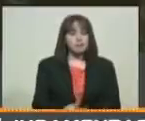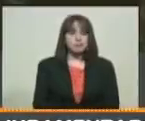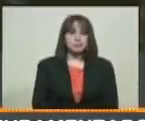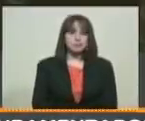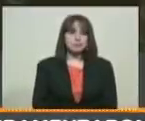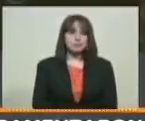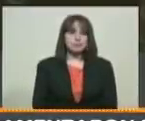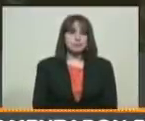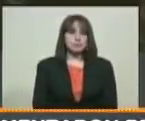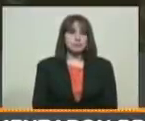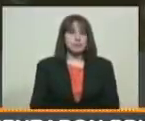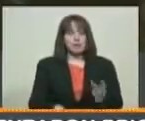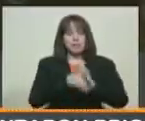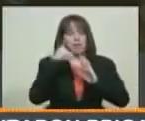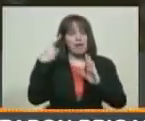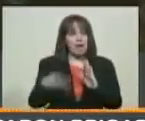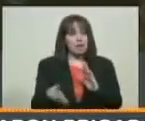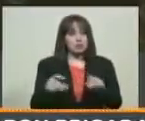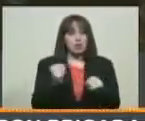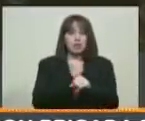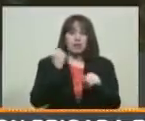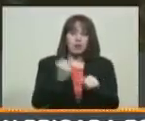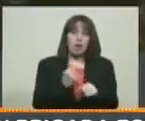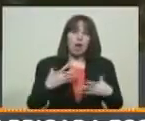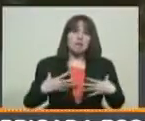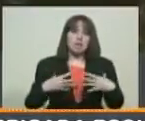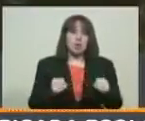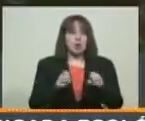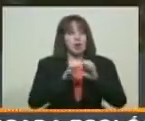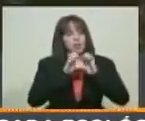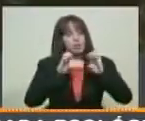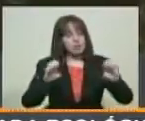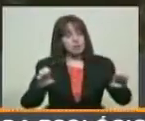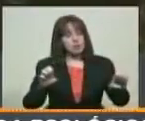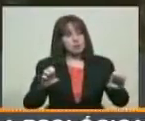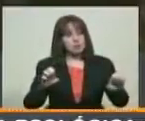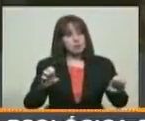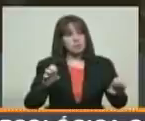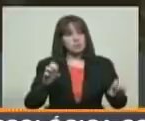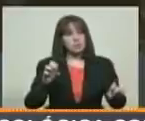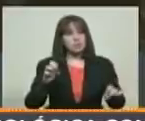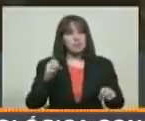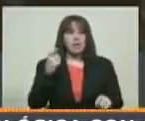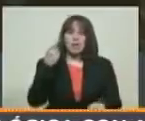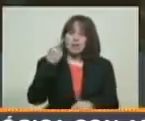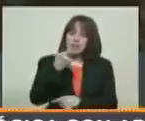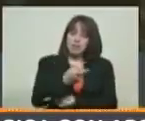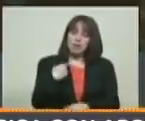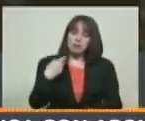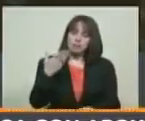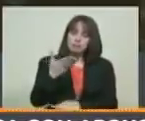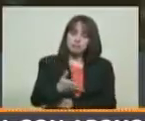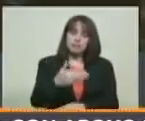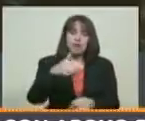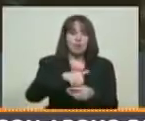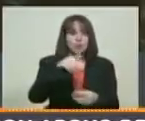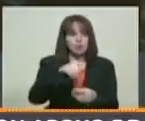Derecho al trabajo, a la salud y a la educación. el deber de ir a